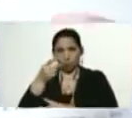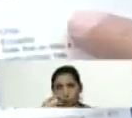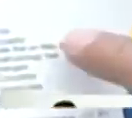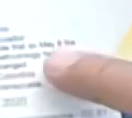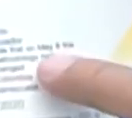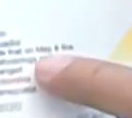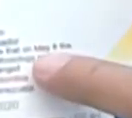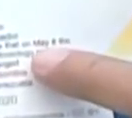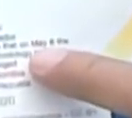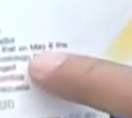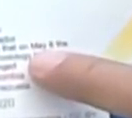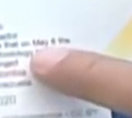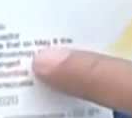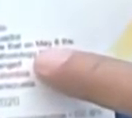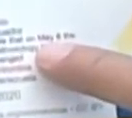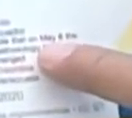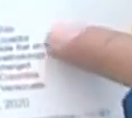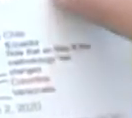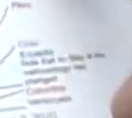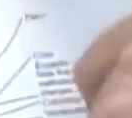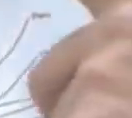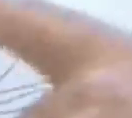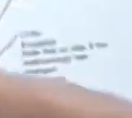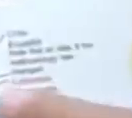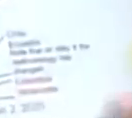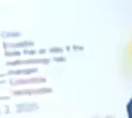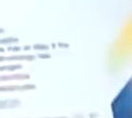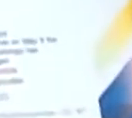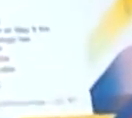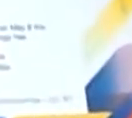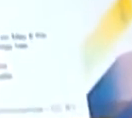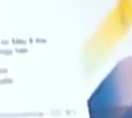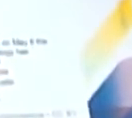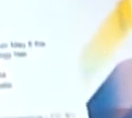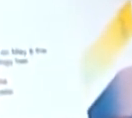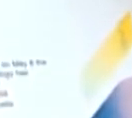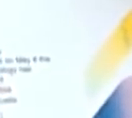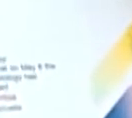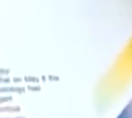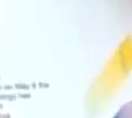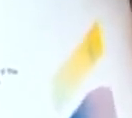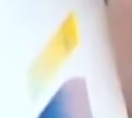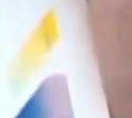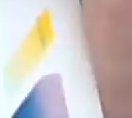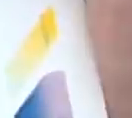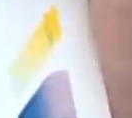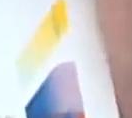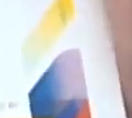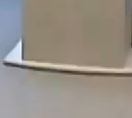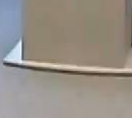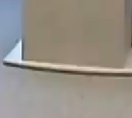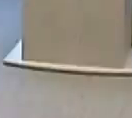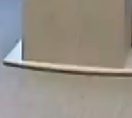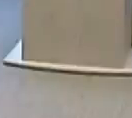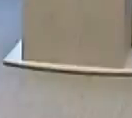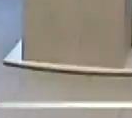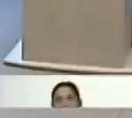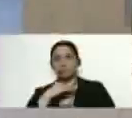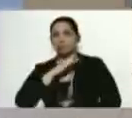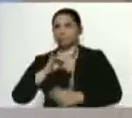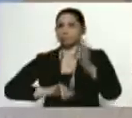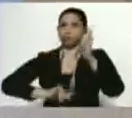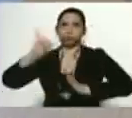Chile, Ecuador, Colombia, todos nuestros vecinos del sur están presentando